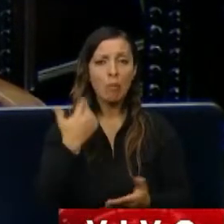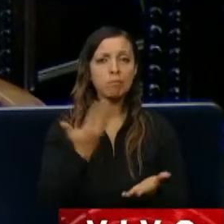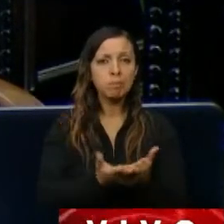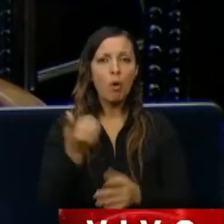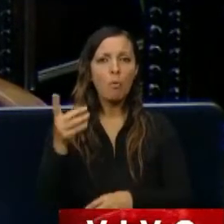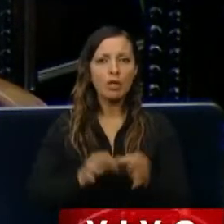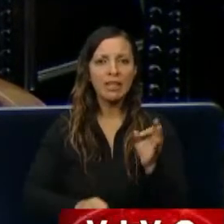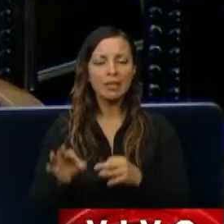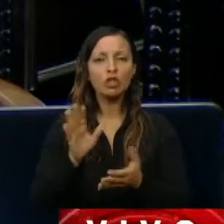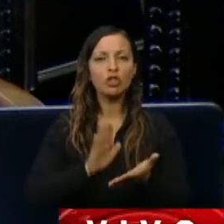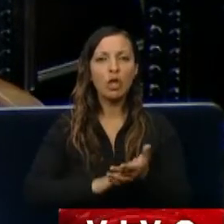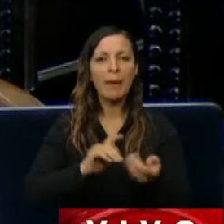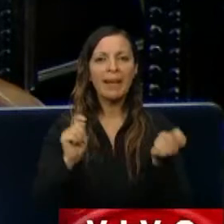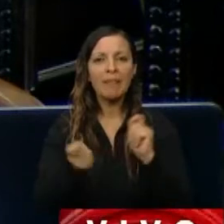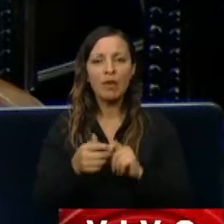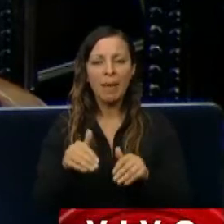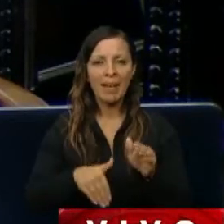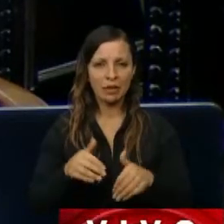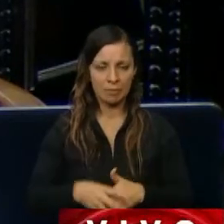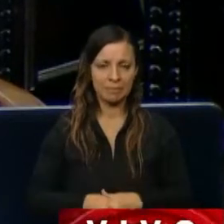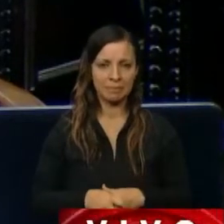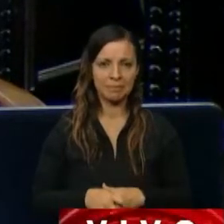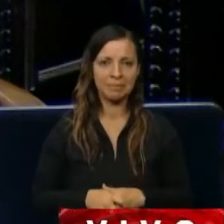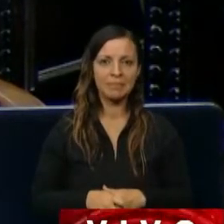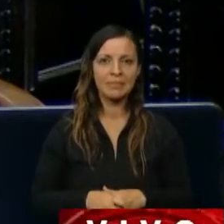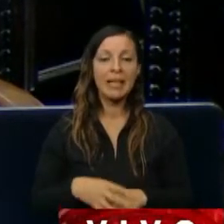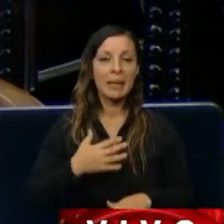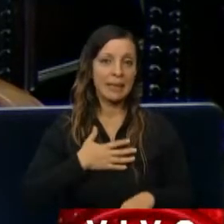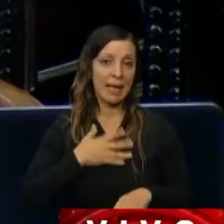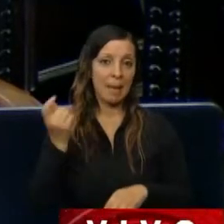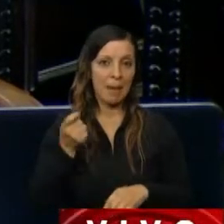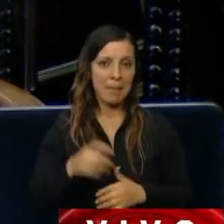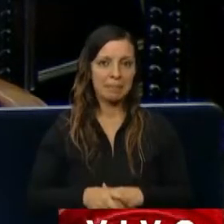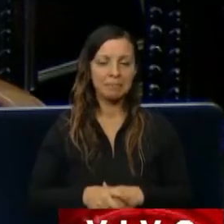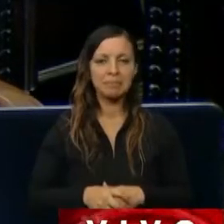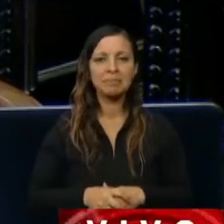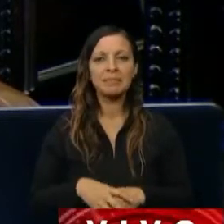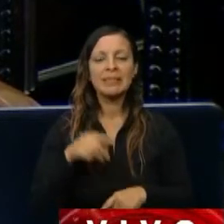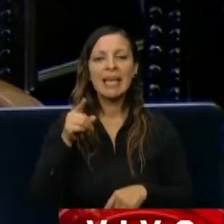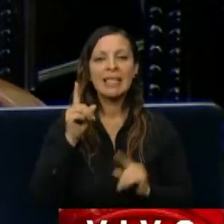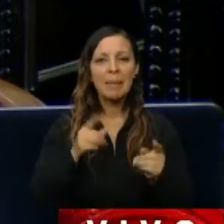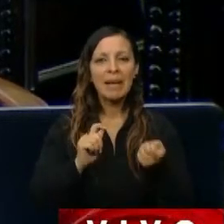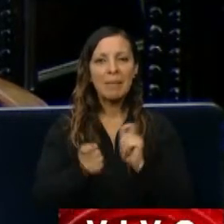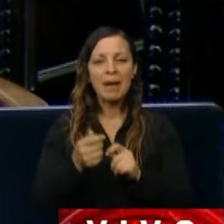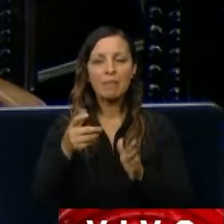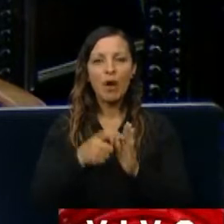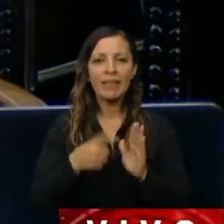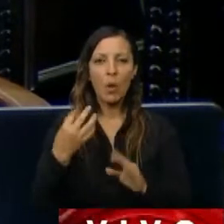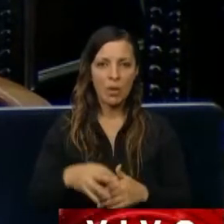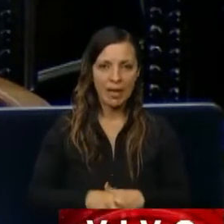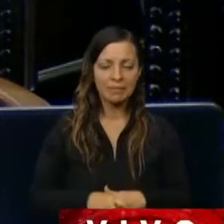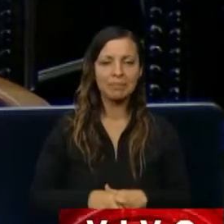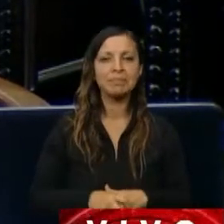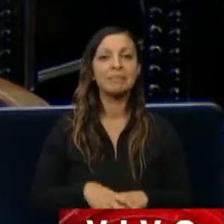que invitaba a reformar el régimen electoral de mi provincia, y a implementar el sistema de la boleta única